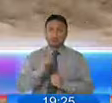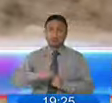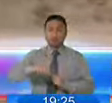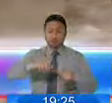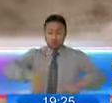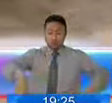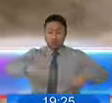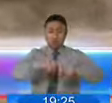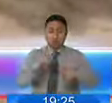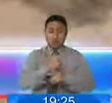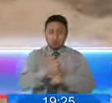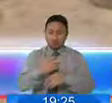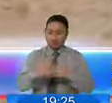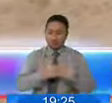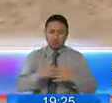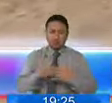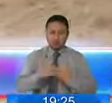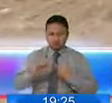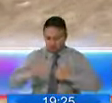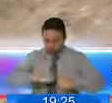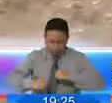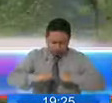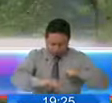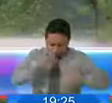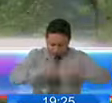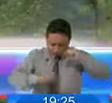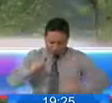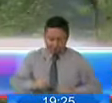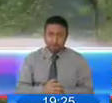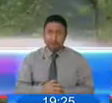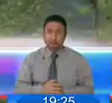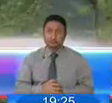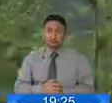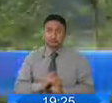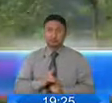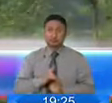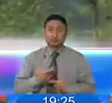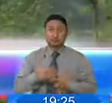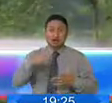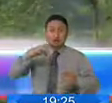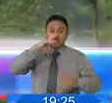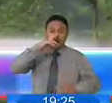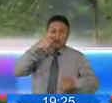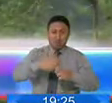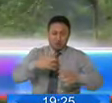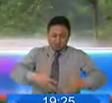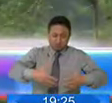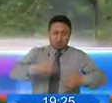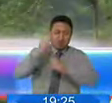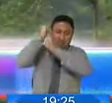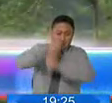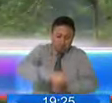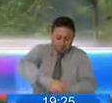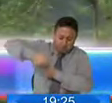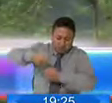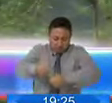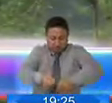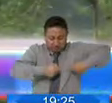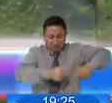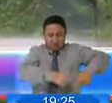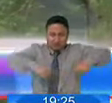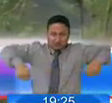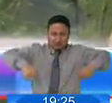una zona de riesgo, continuaron ejecutando su trabajo. Estamos movilizando las piedras con picos, azadones, todo